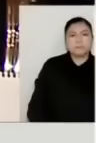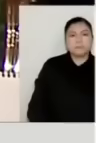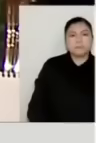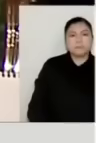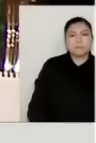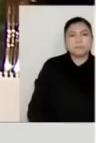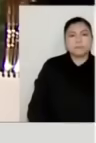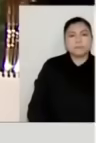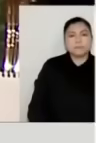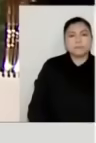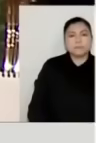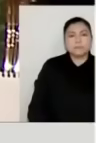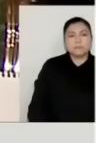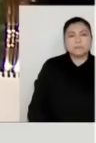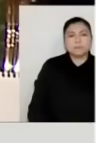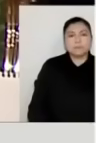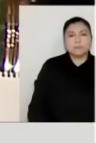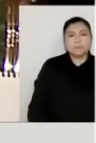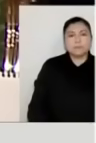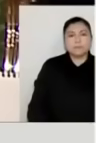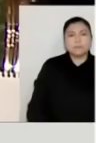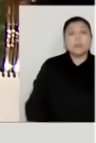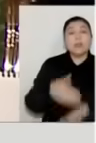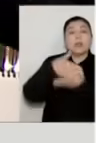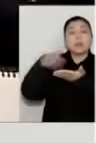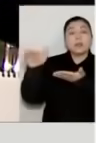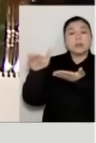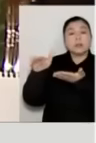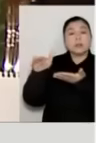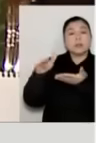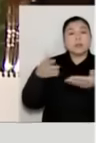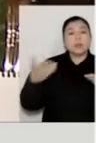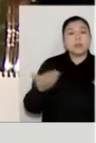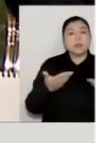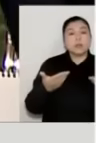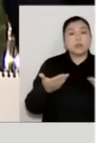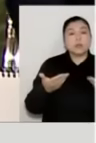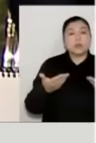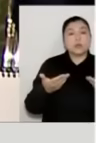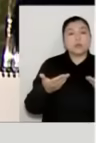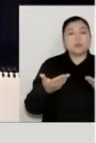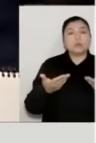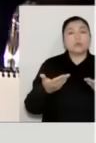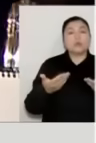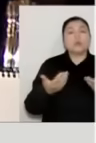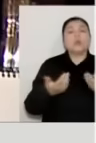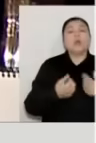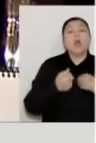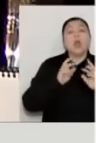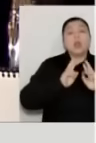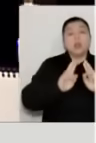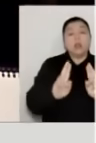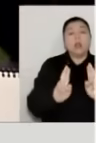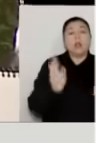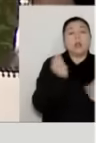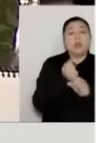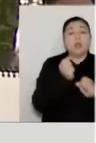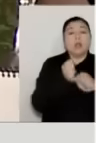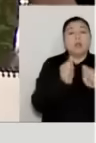mesa, sino que estoy recordando ahí con Diego Paulsen, que era de Renovación Nacional, otro color político. Fueron tres con Diego Paulsen.